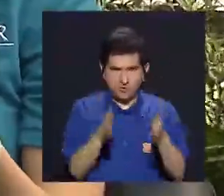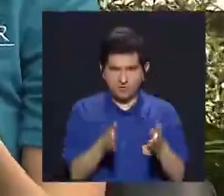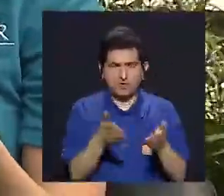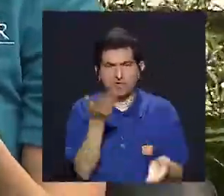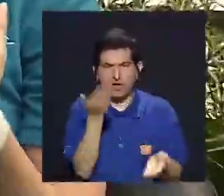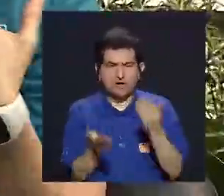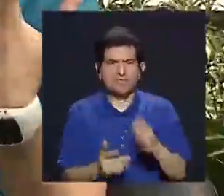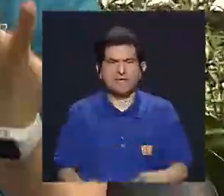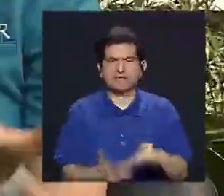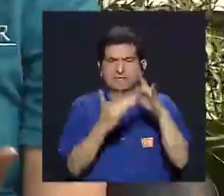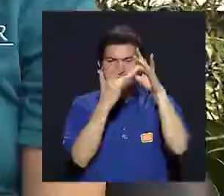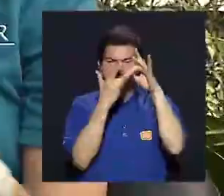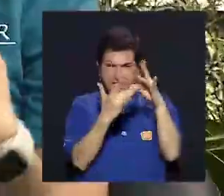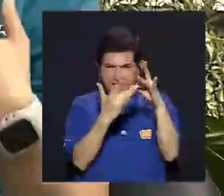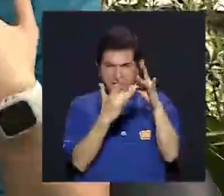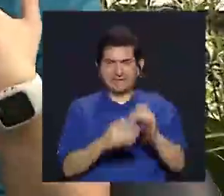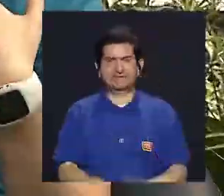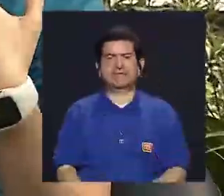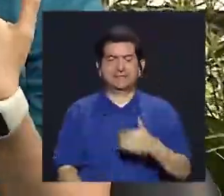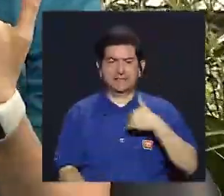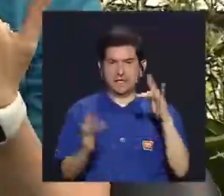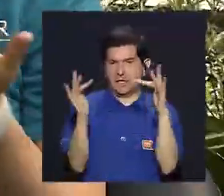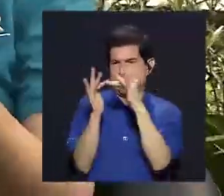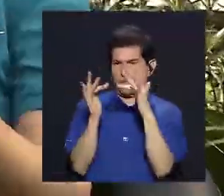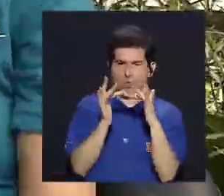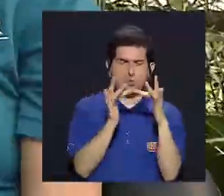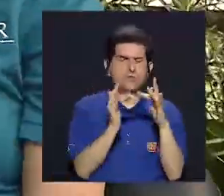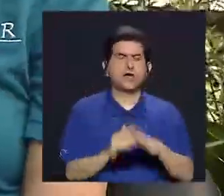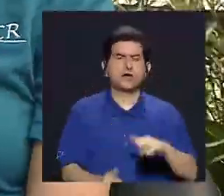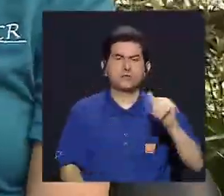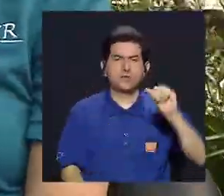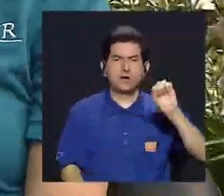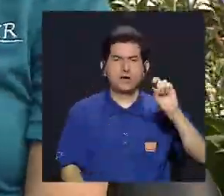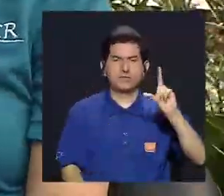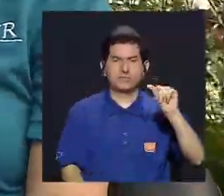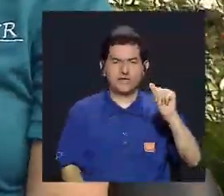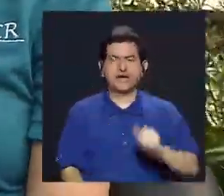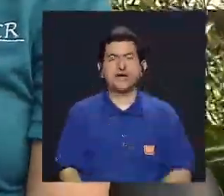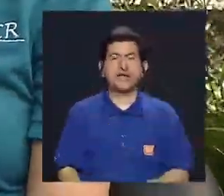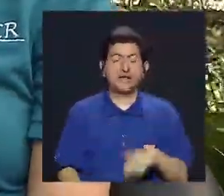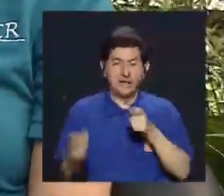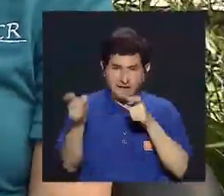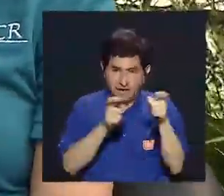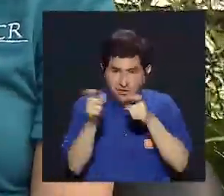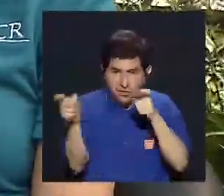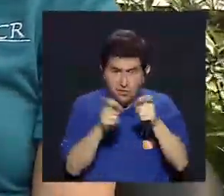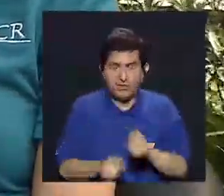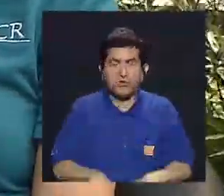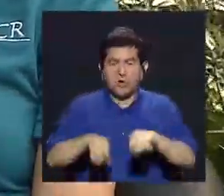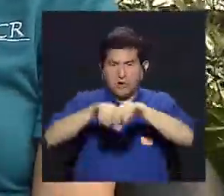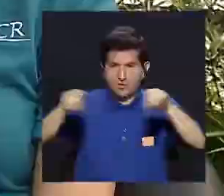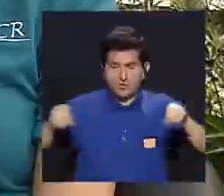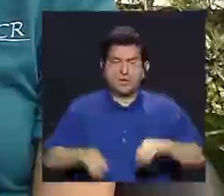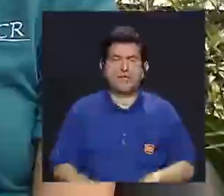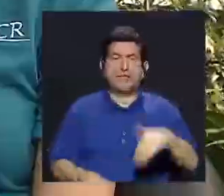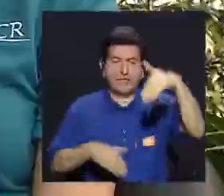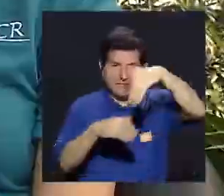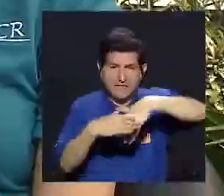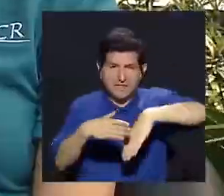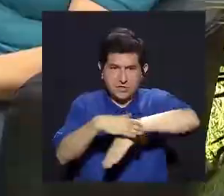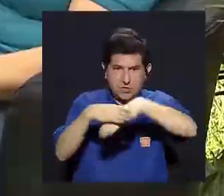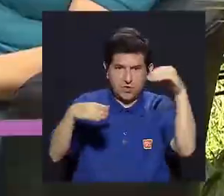más especializado que ha tenido contacto con las hadas que son asociaciones administradoras de productos verdad dentro y fuera del área